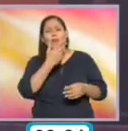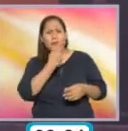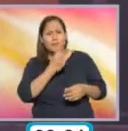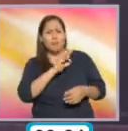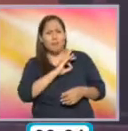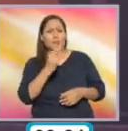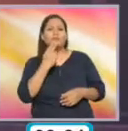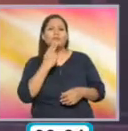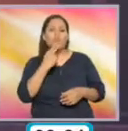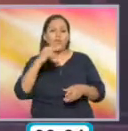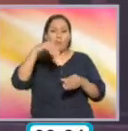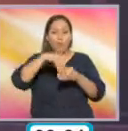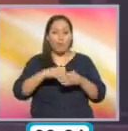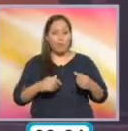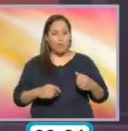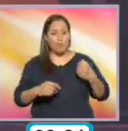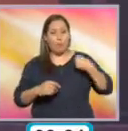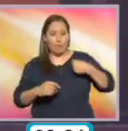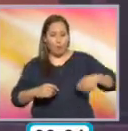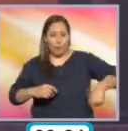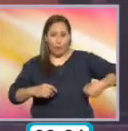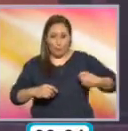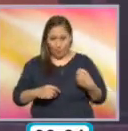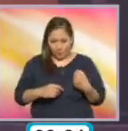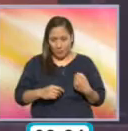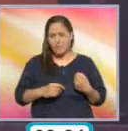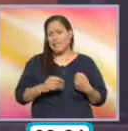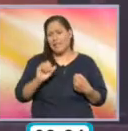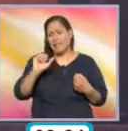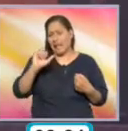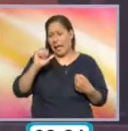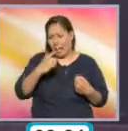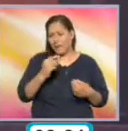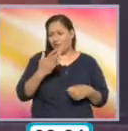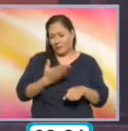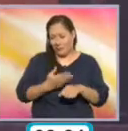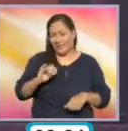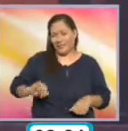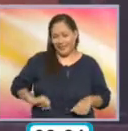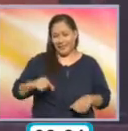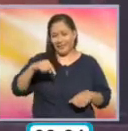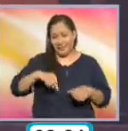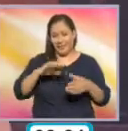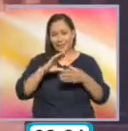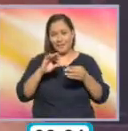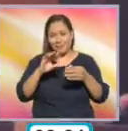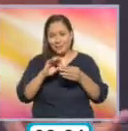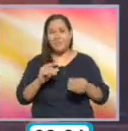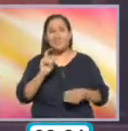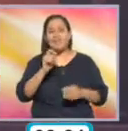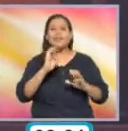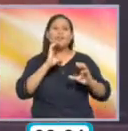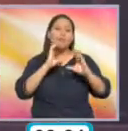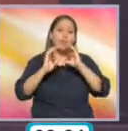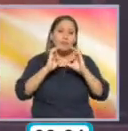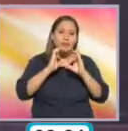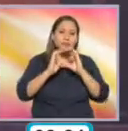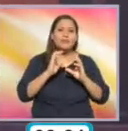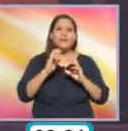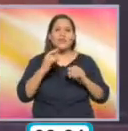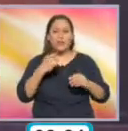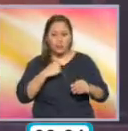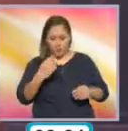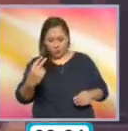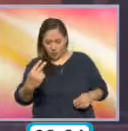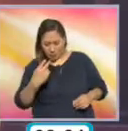de bolsos en hombres y algo como muy interesante aquí de comentar es también la parte de comunicación, de qué es lo que estoy comunicando